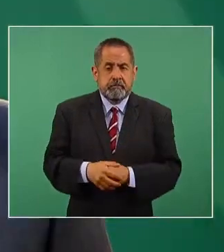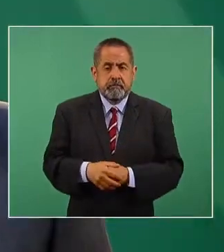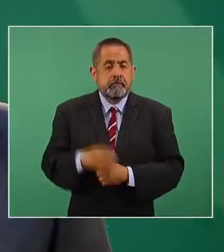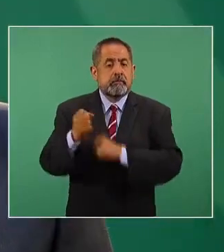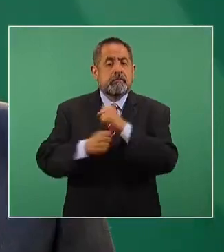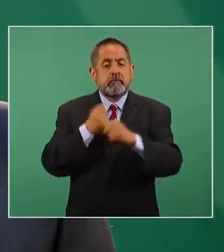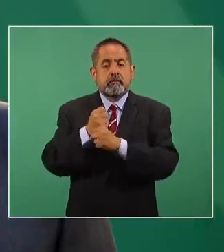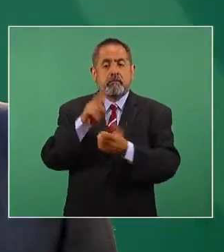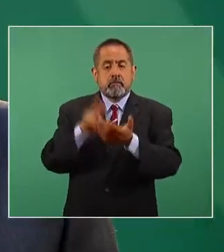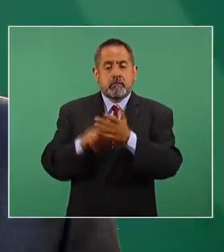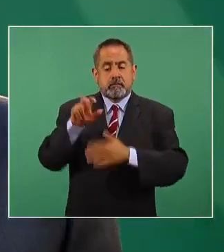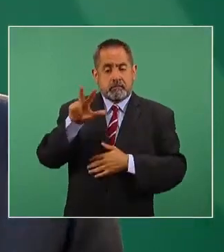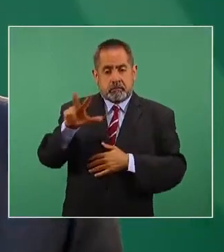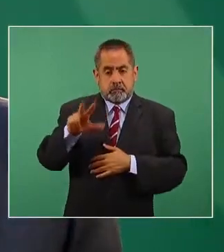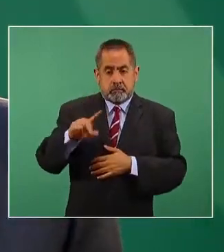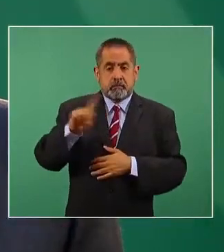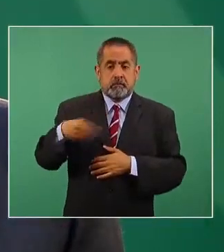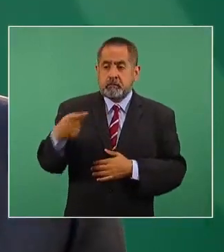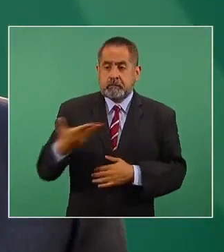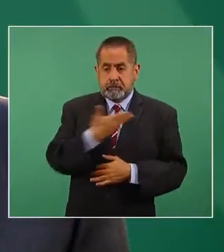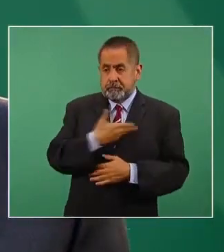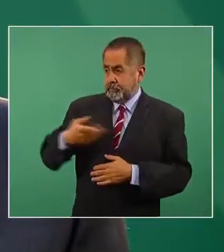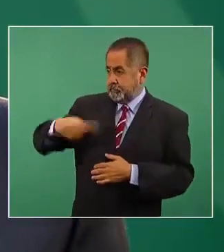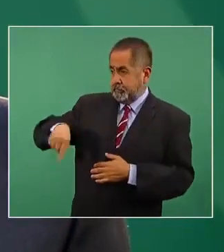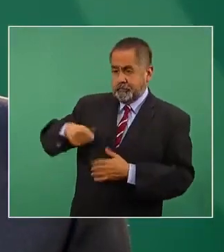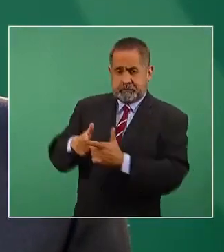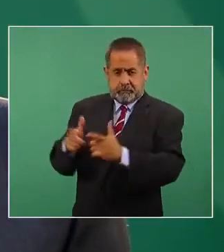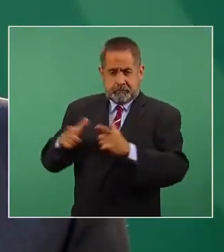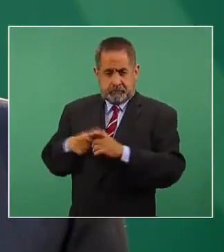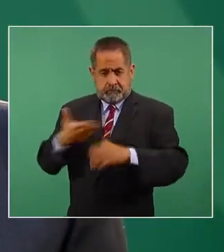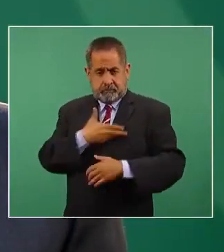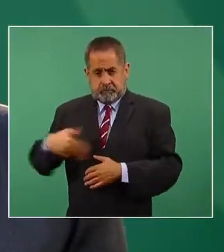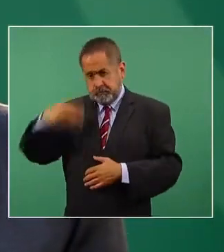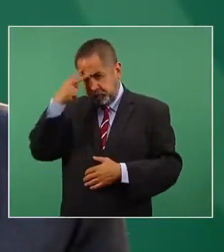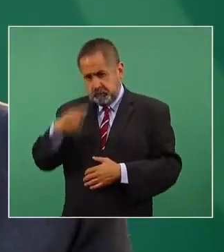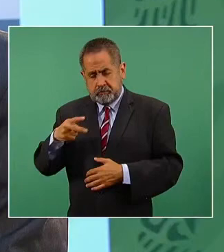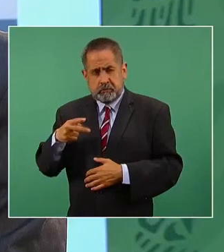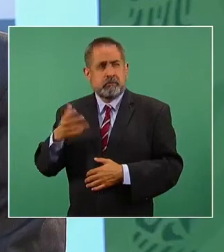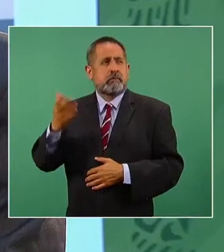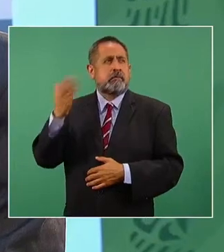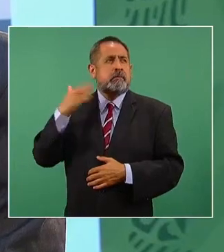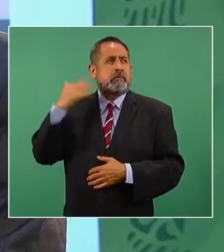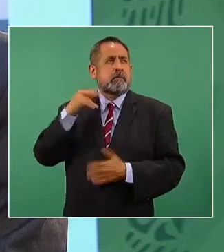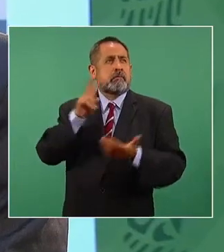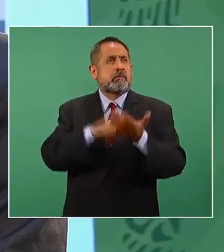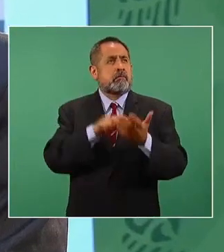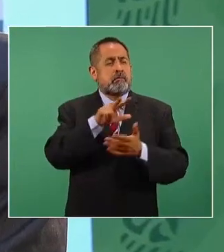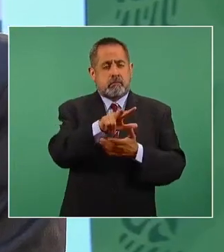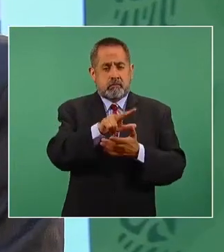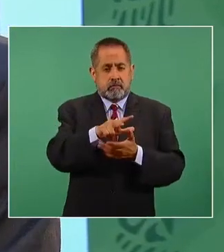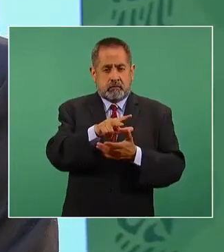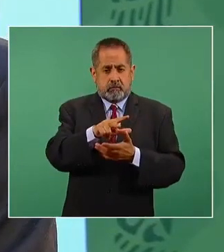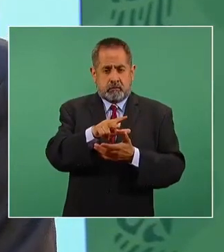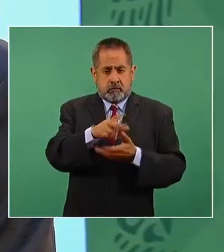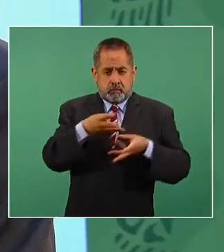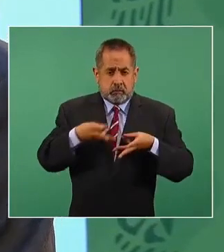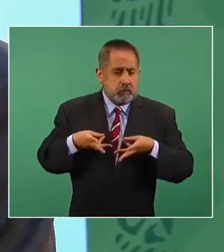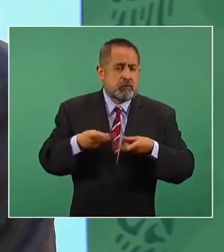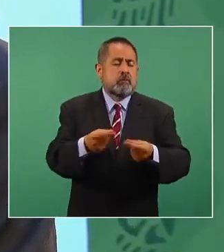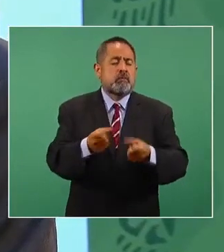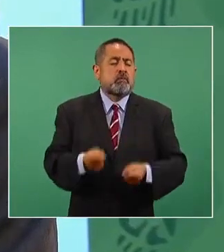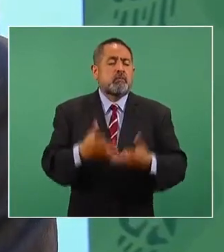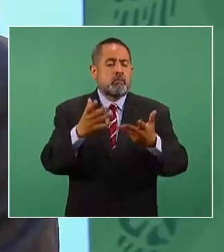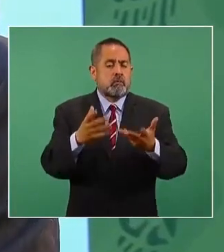el 2018 la presidencia de la República ejercía un presupuesto, o mejor dicho, ejerció un